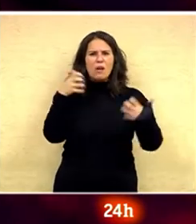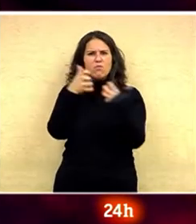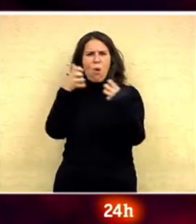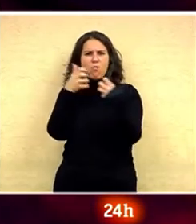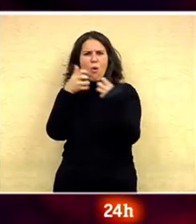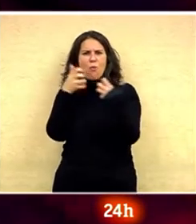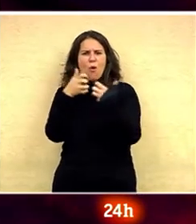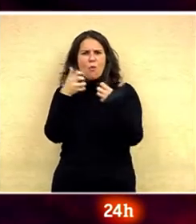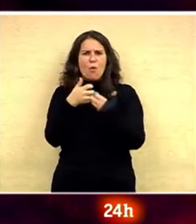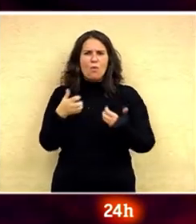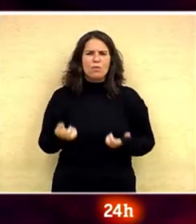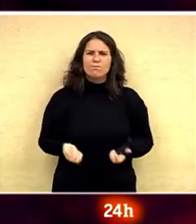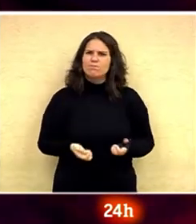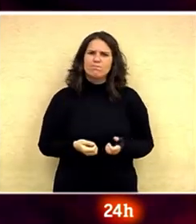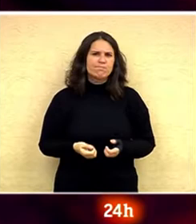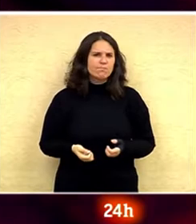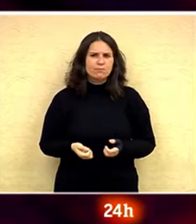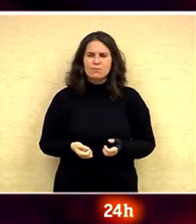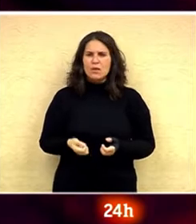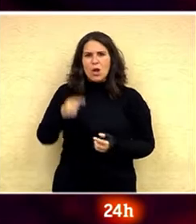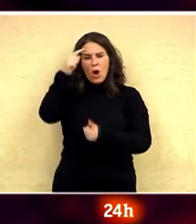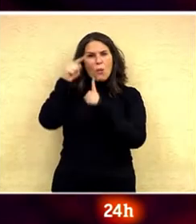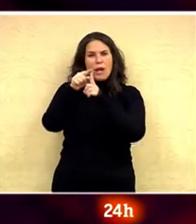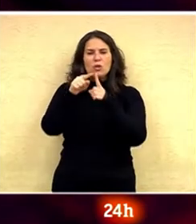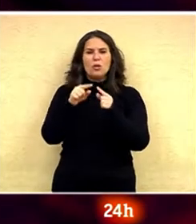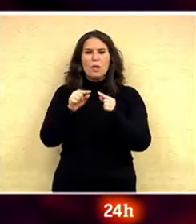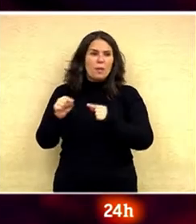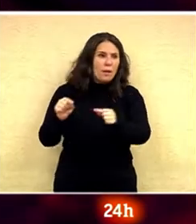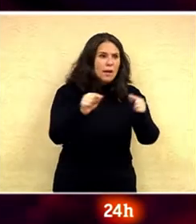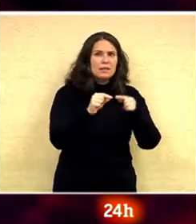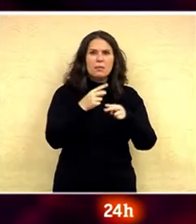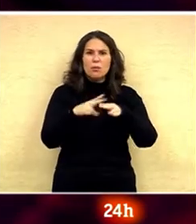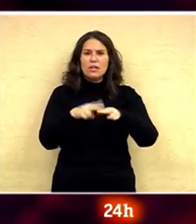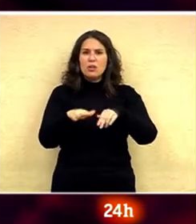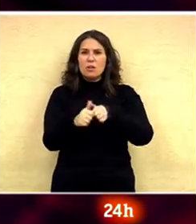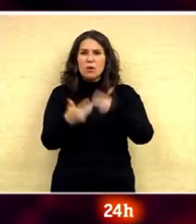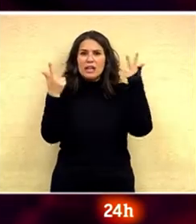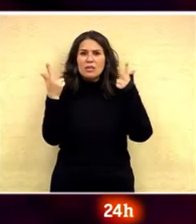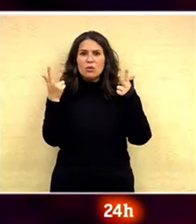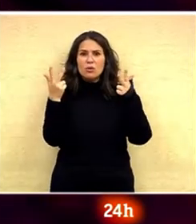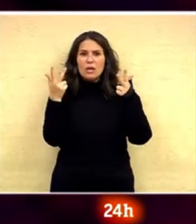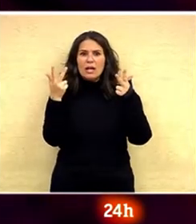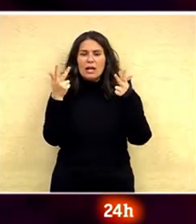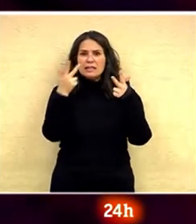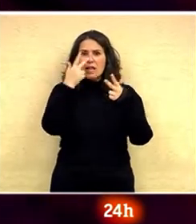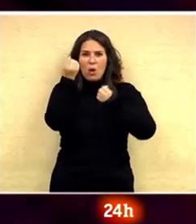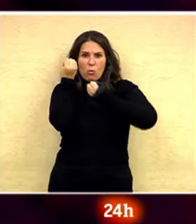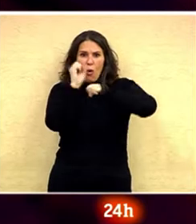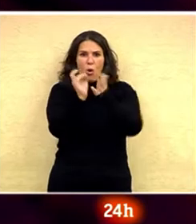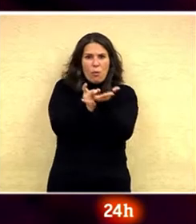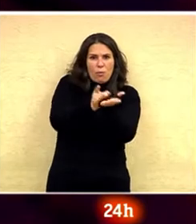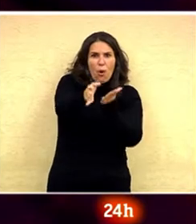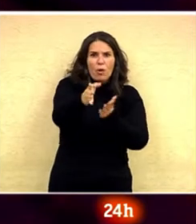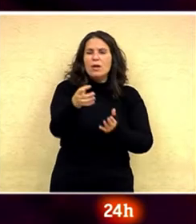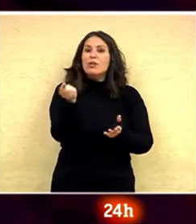constante e incondicional. El objeto del debate político democrático no es eliminar al contrario, sino